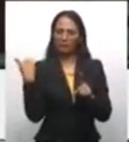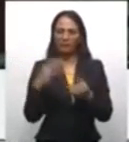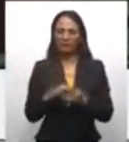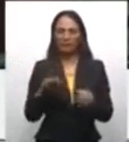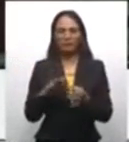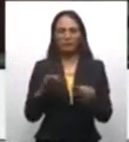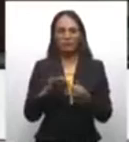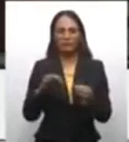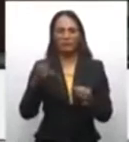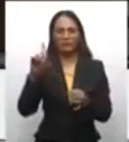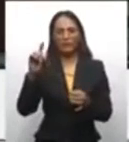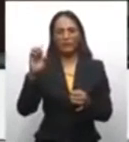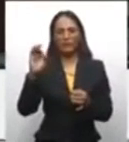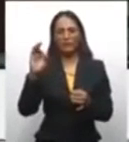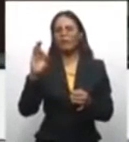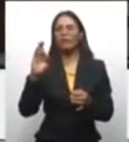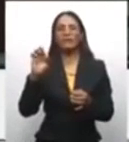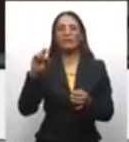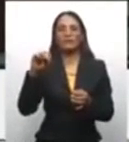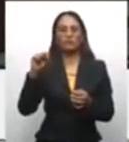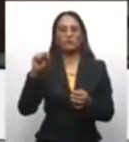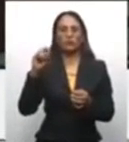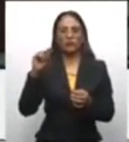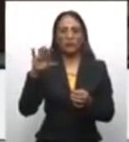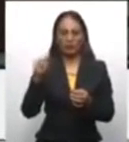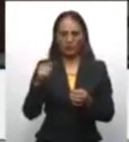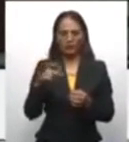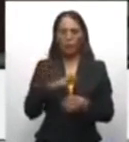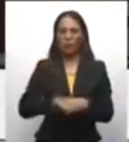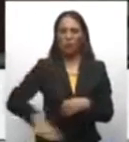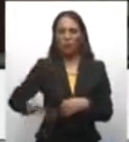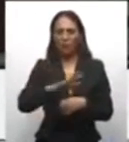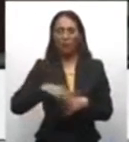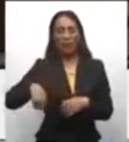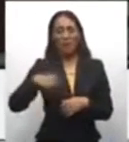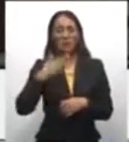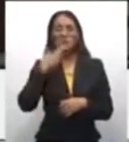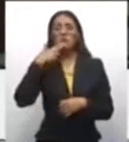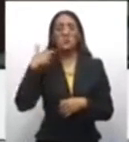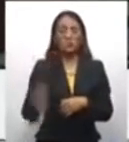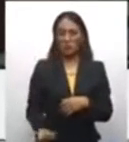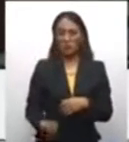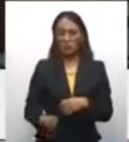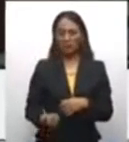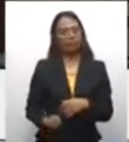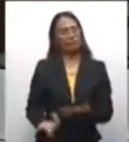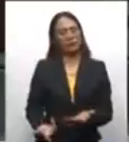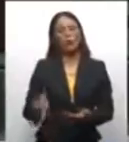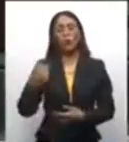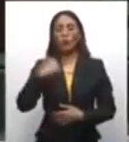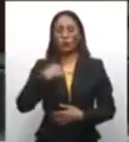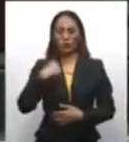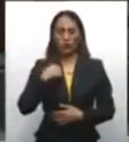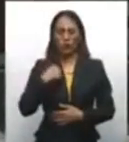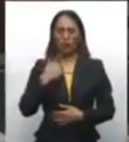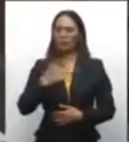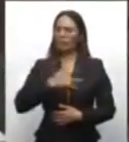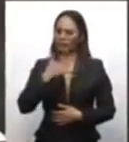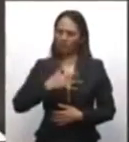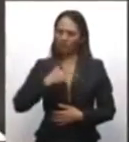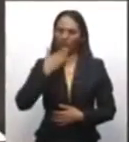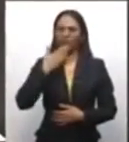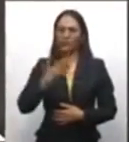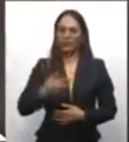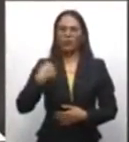la Defensoría Pública y decir que no sirven de nada o que no sirven para nada. Orgullosamente fui defensora pública durante